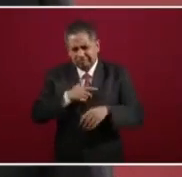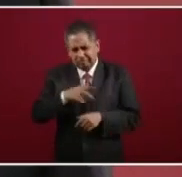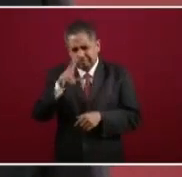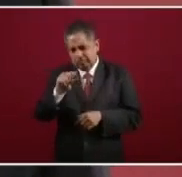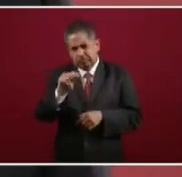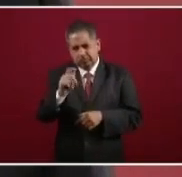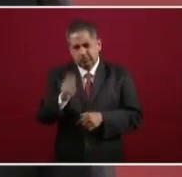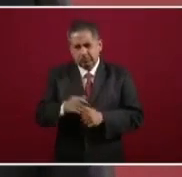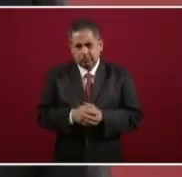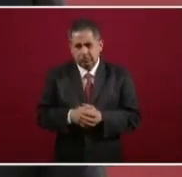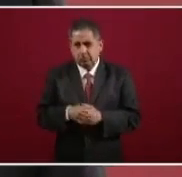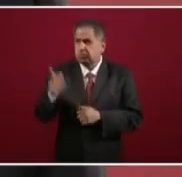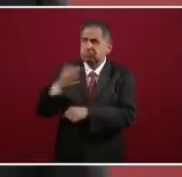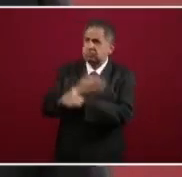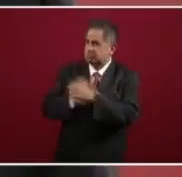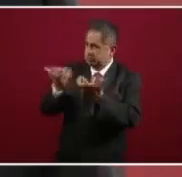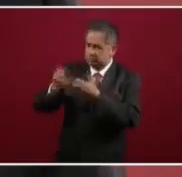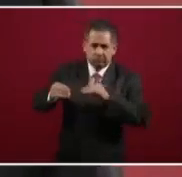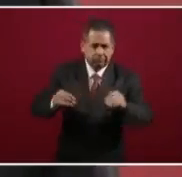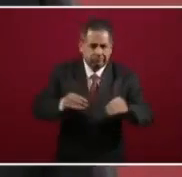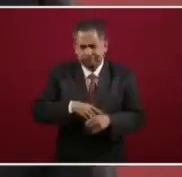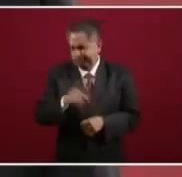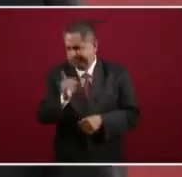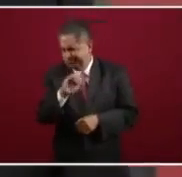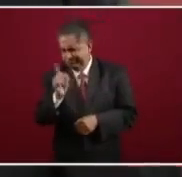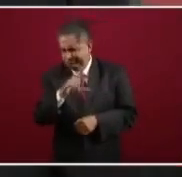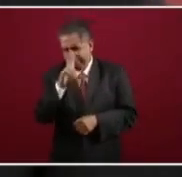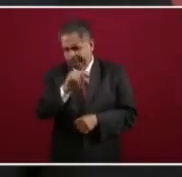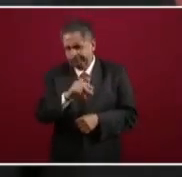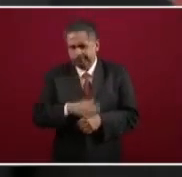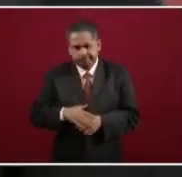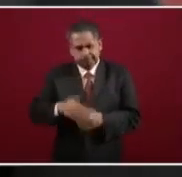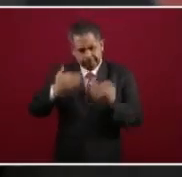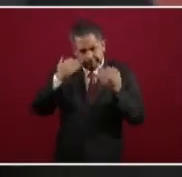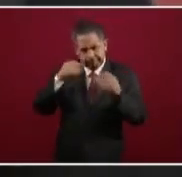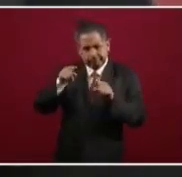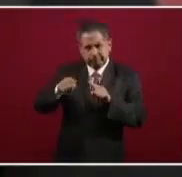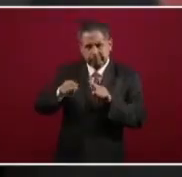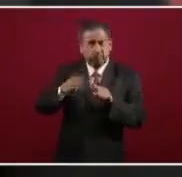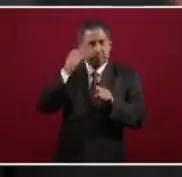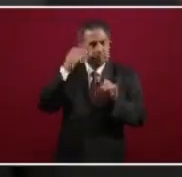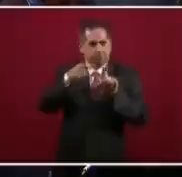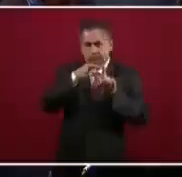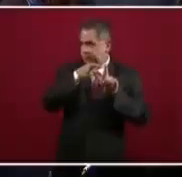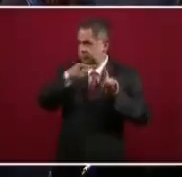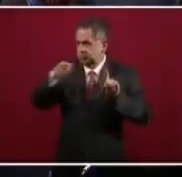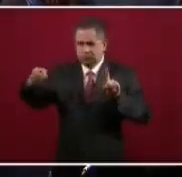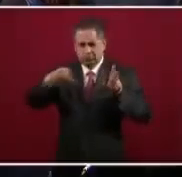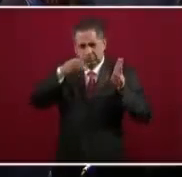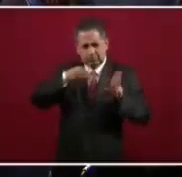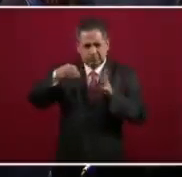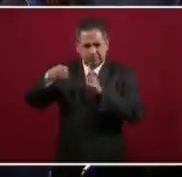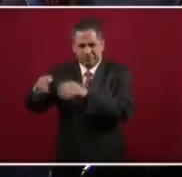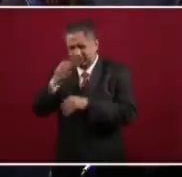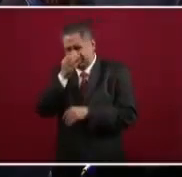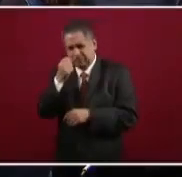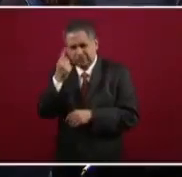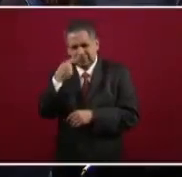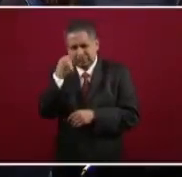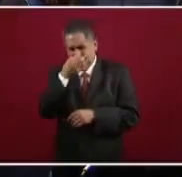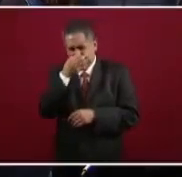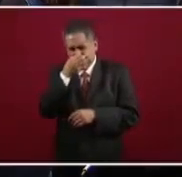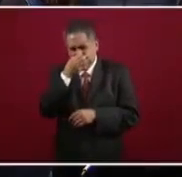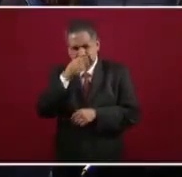y se trataron en actuar no si bien la línea del tiempo fueron horas